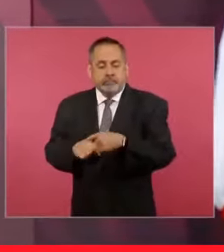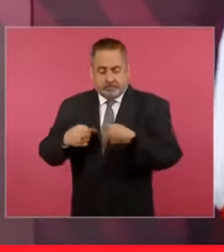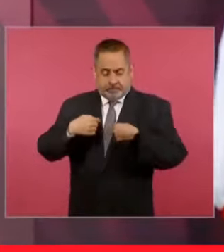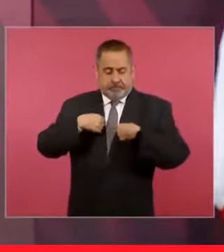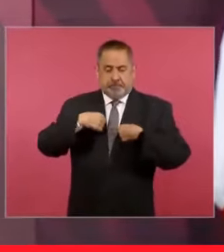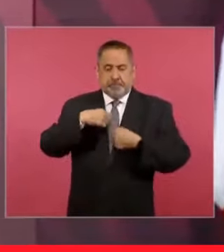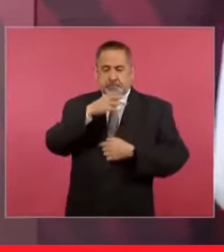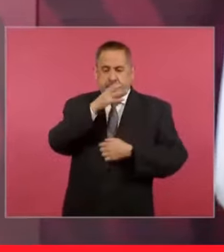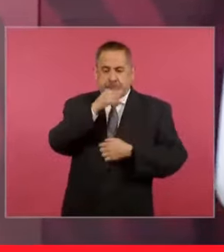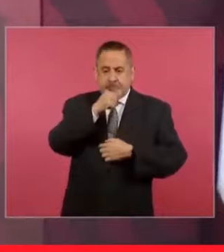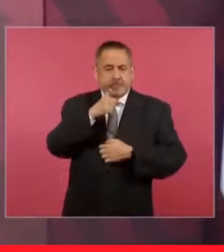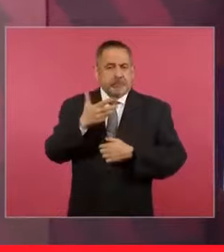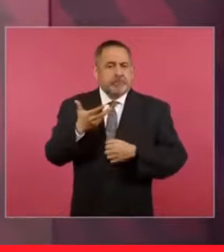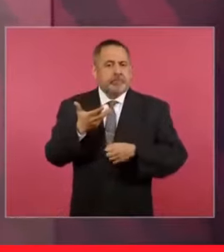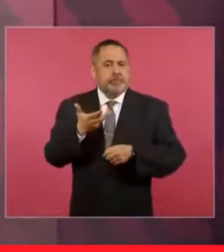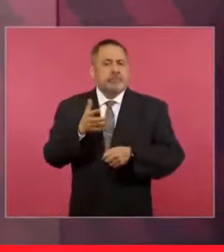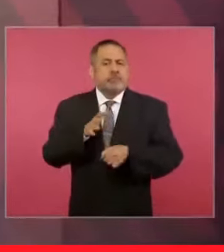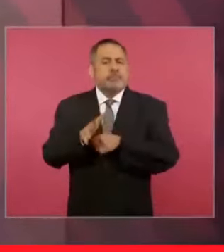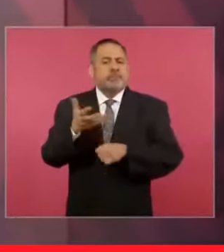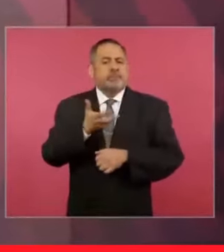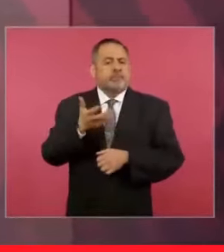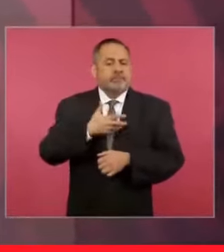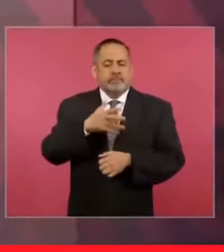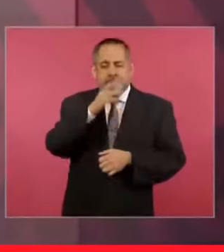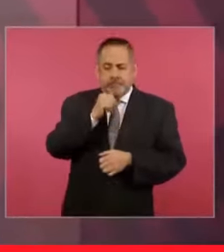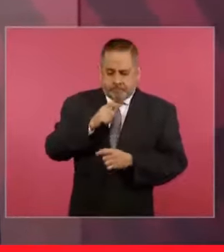pudimos hacer